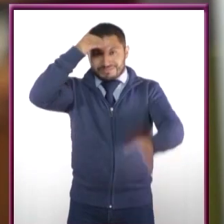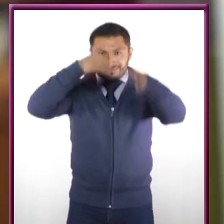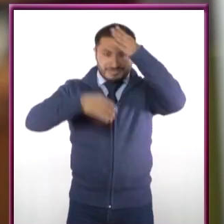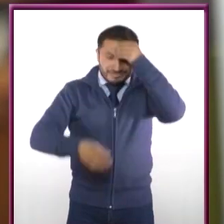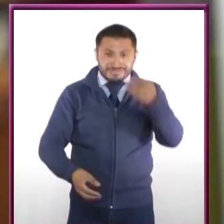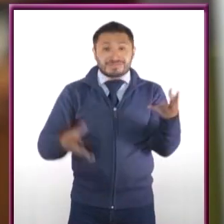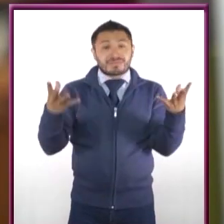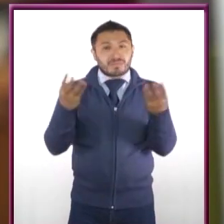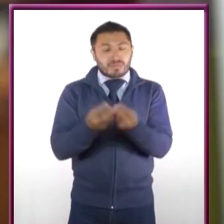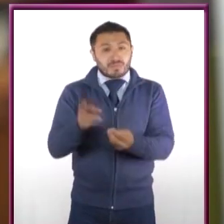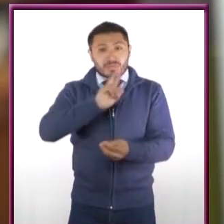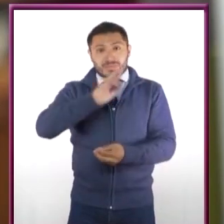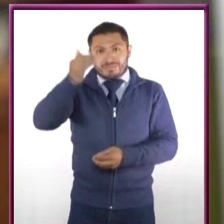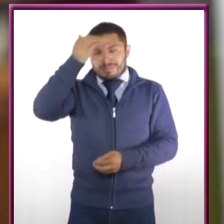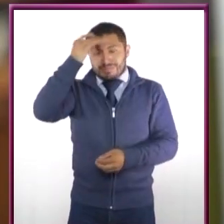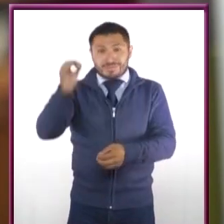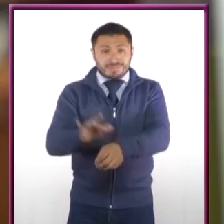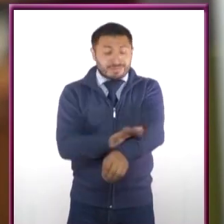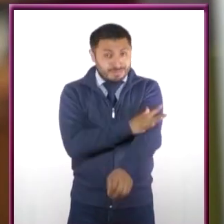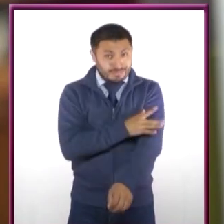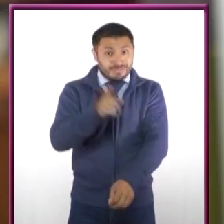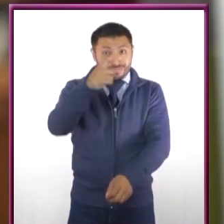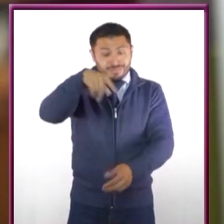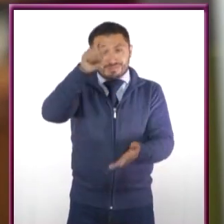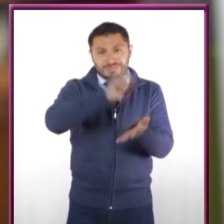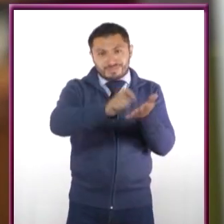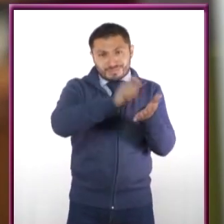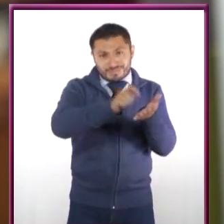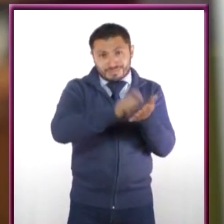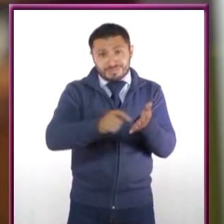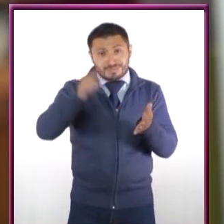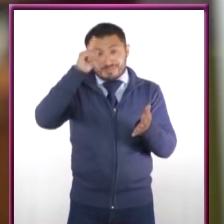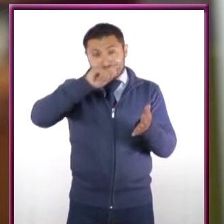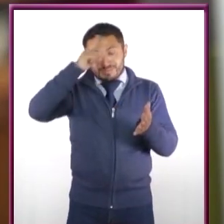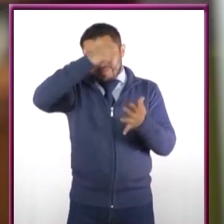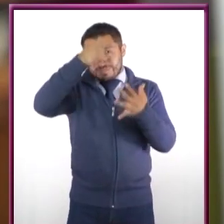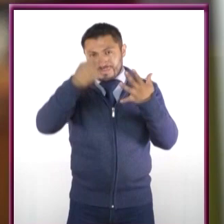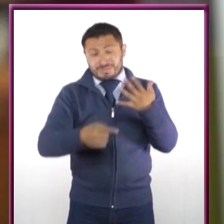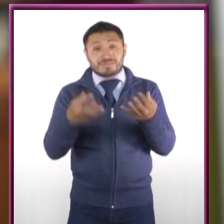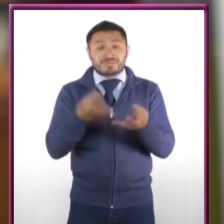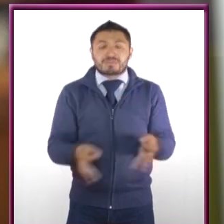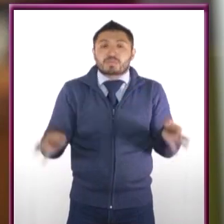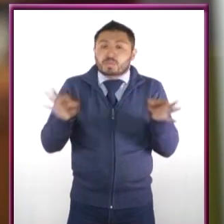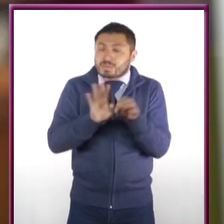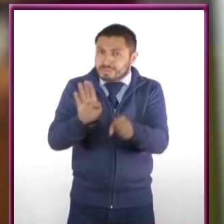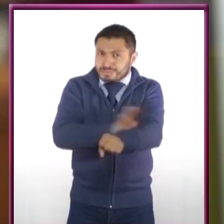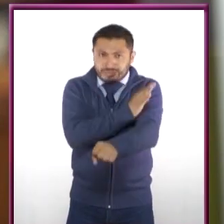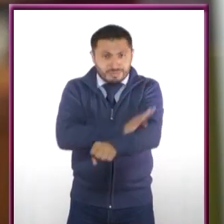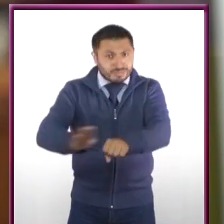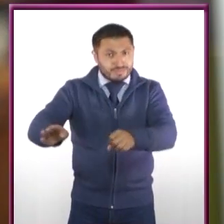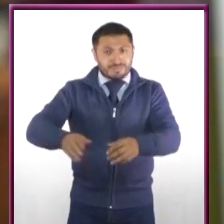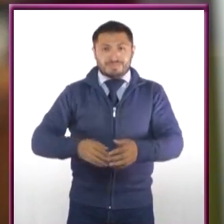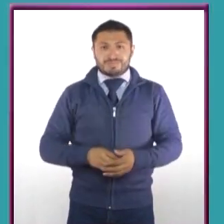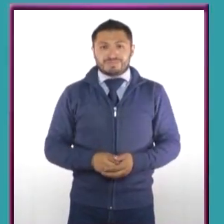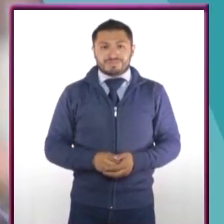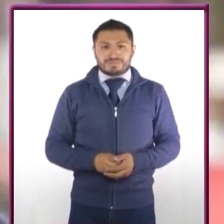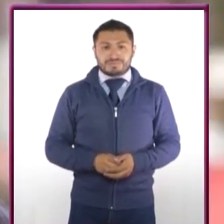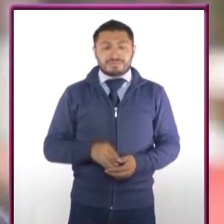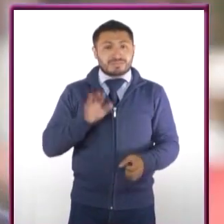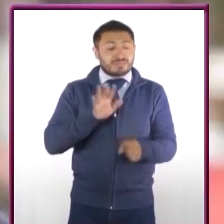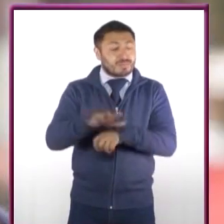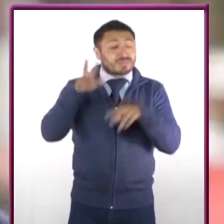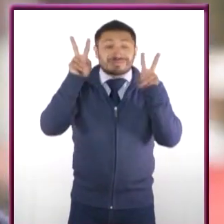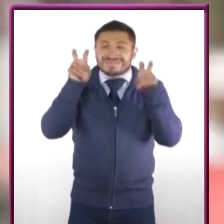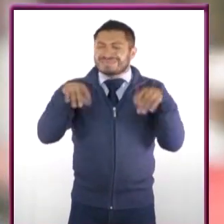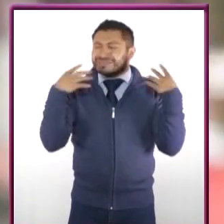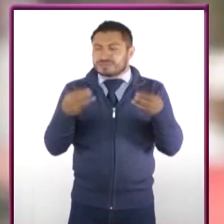Aprendamos a reconocer nuestras emociones. Tomen nota de estos consejos porque son muy importantes para nuestro bienestar diario. ¡Qué